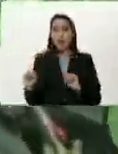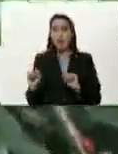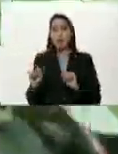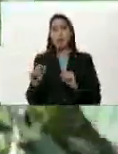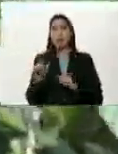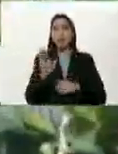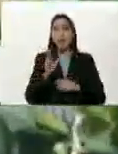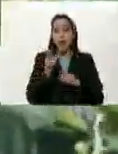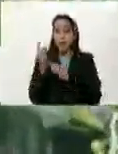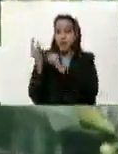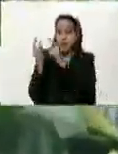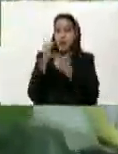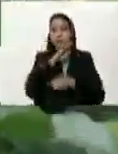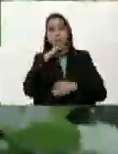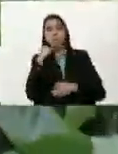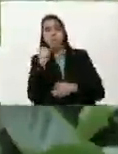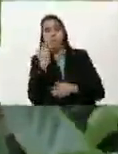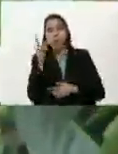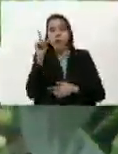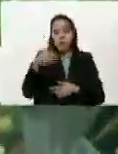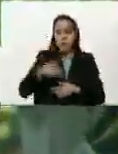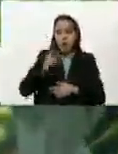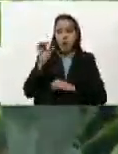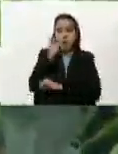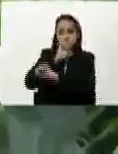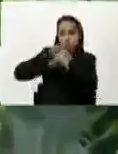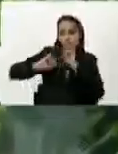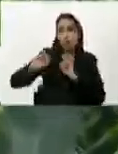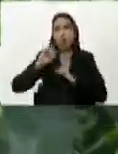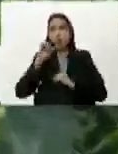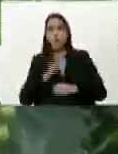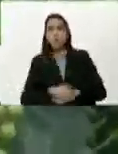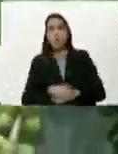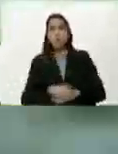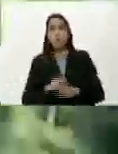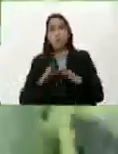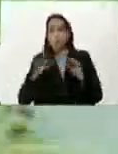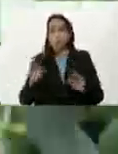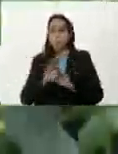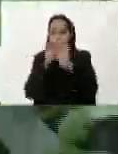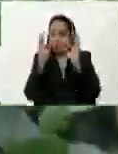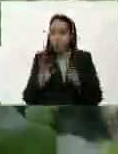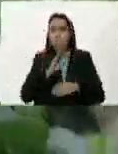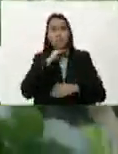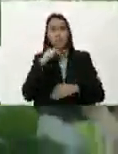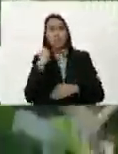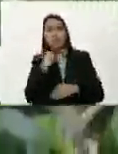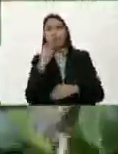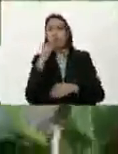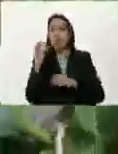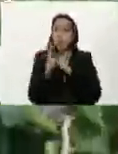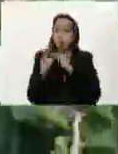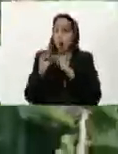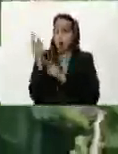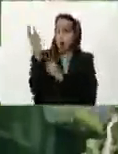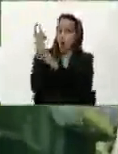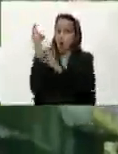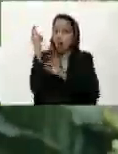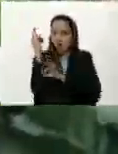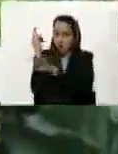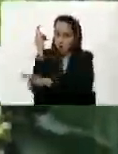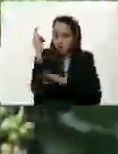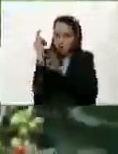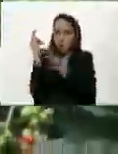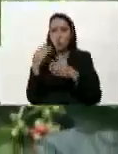de alto diámetro de café en grande resistente a las enfermedades como los hongos una variedad que